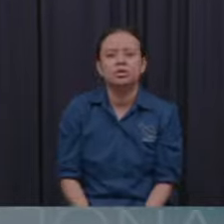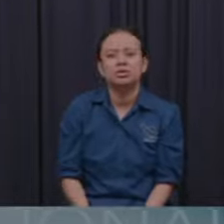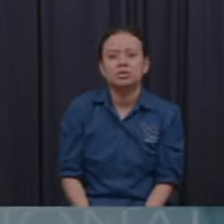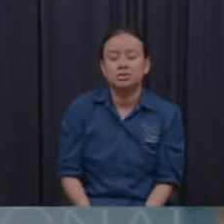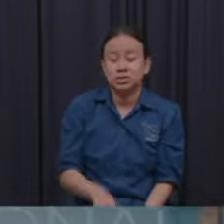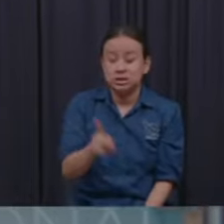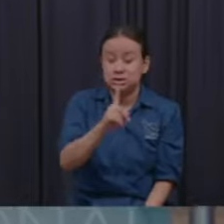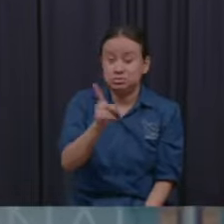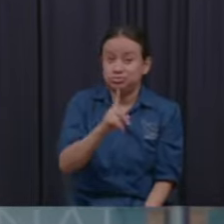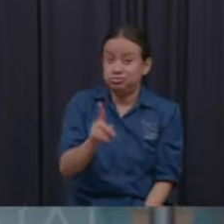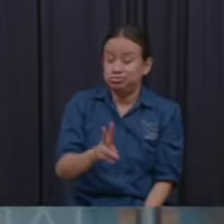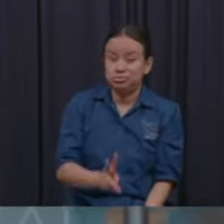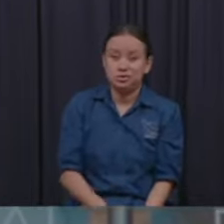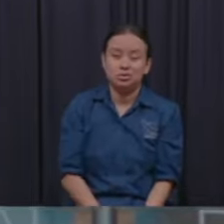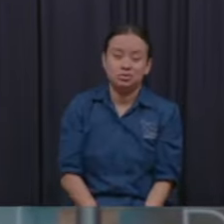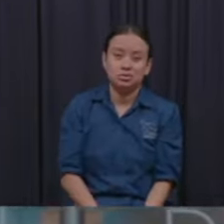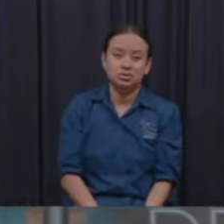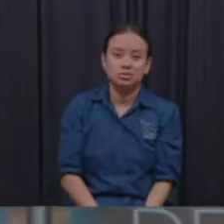No es normal.